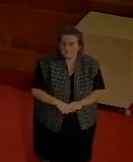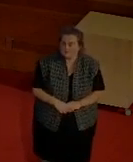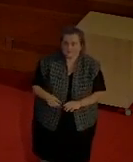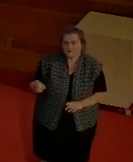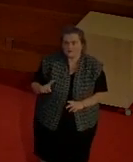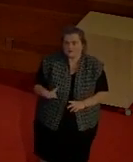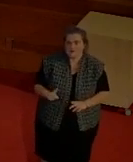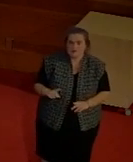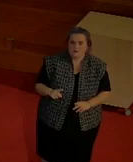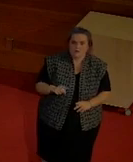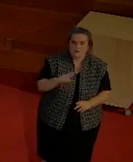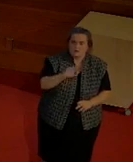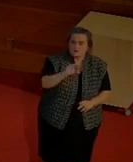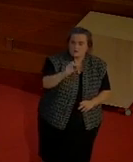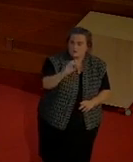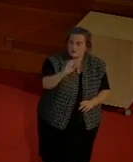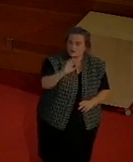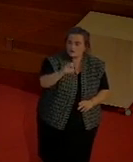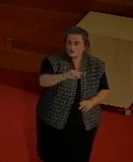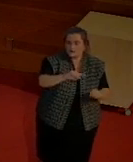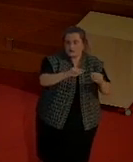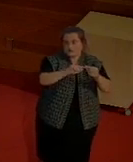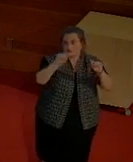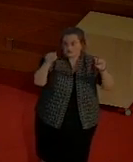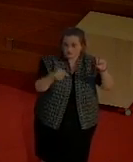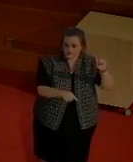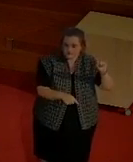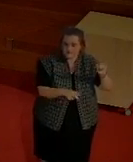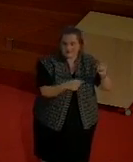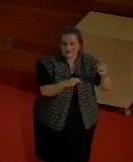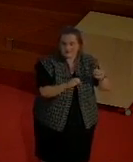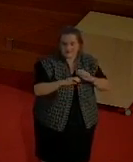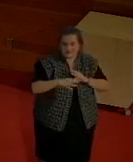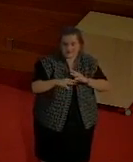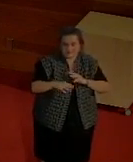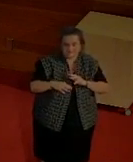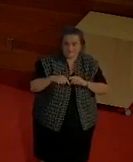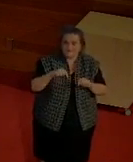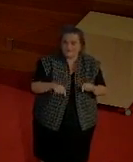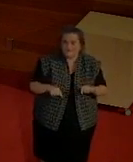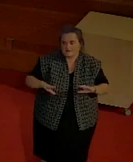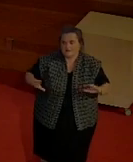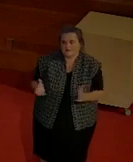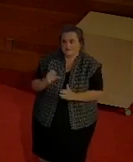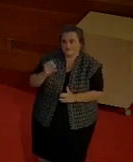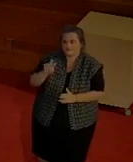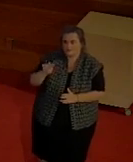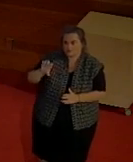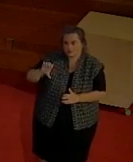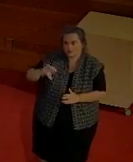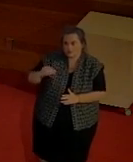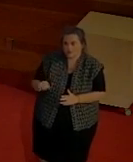el desde rotterdam y por ahí venir hasta Gibraltar meterse en todo el Mediterráneo salir por el canal de suez y por el